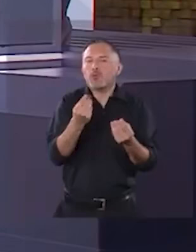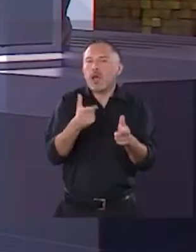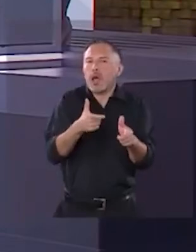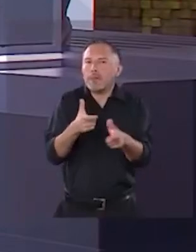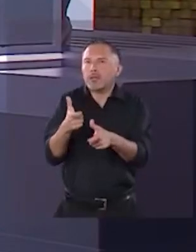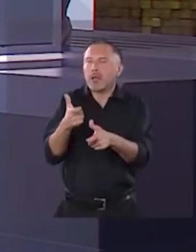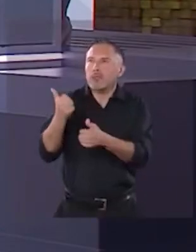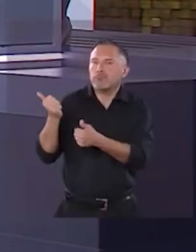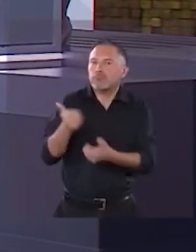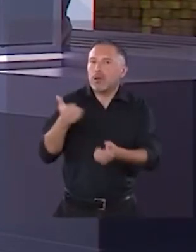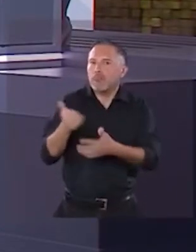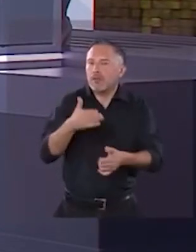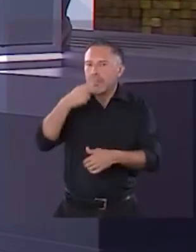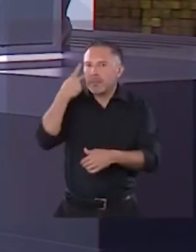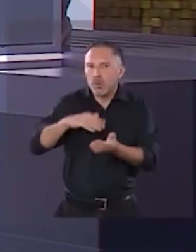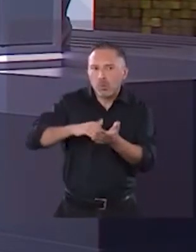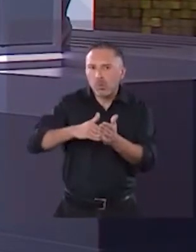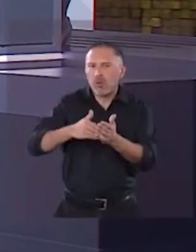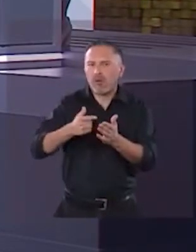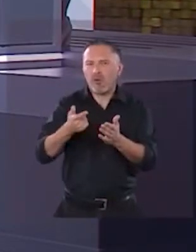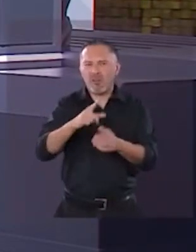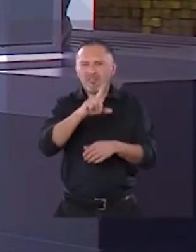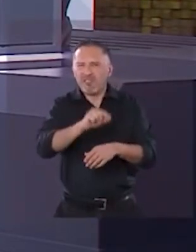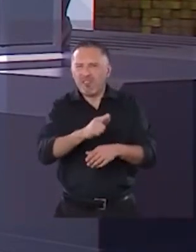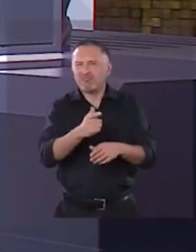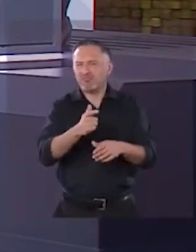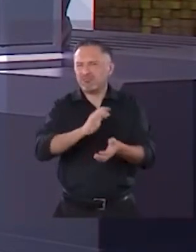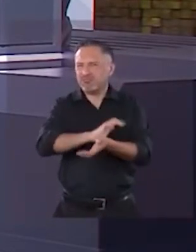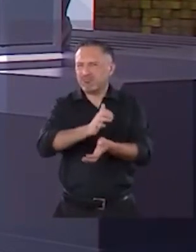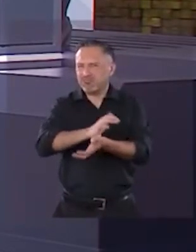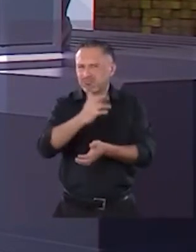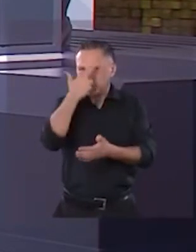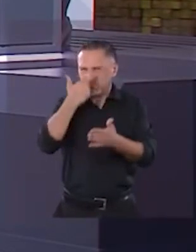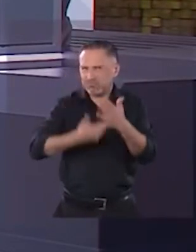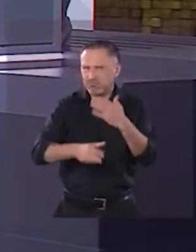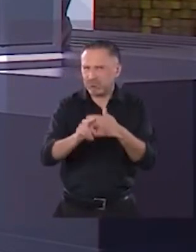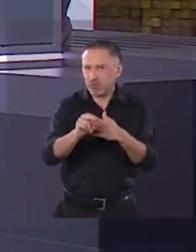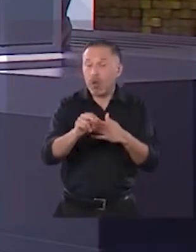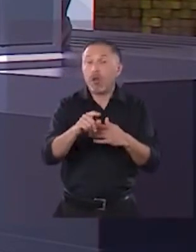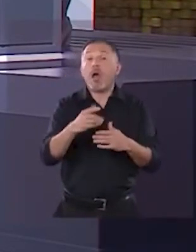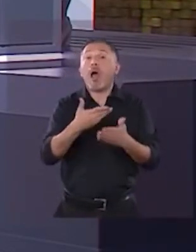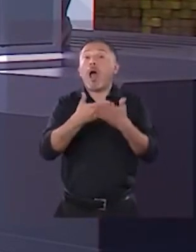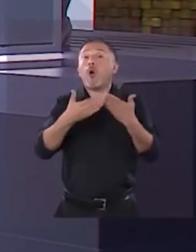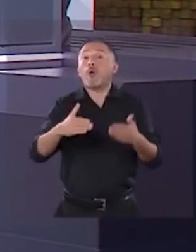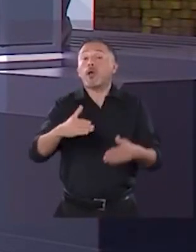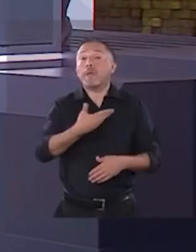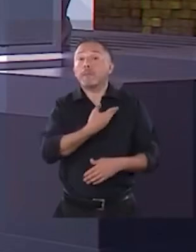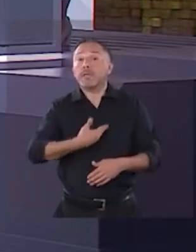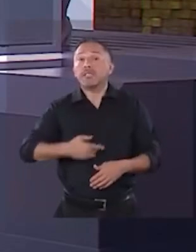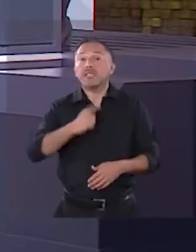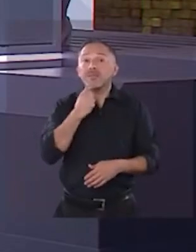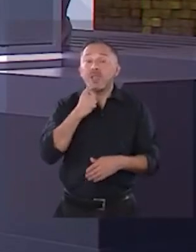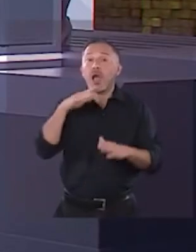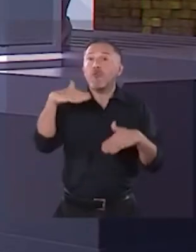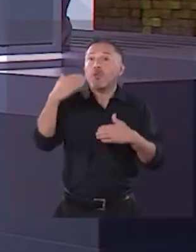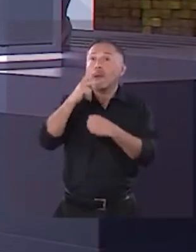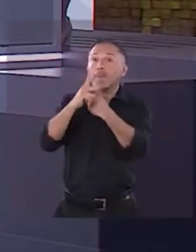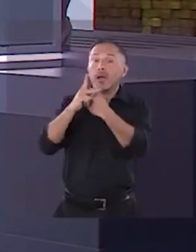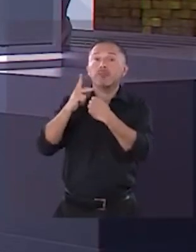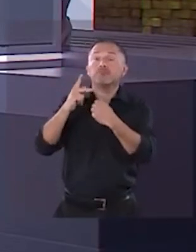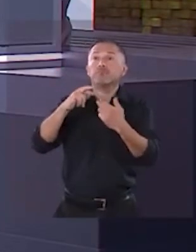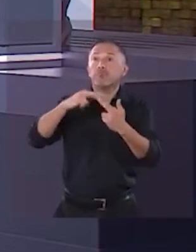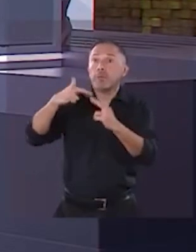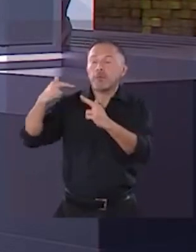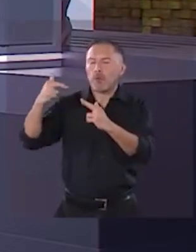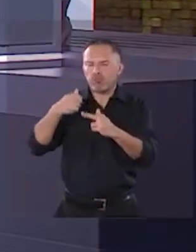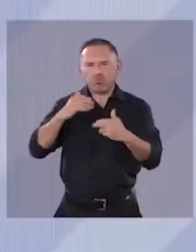frente a Trump. La política de Andrés Manuel López Obrador en el exterior es un orgullo, es un timbre de orgullo. Recibimos